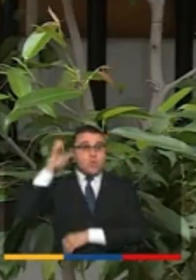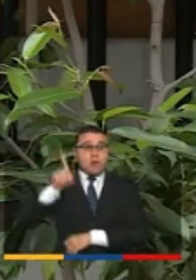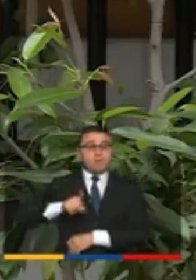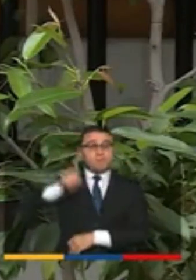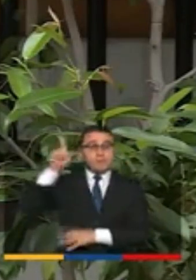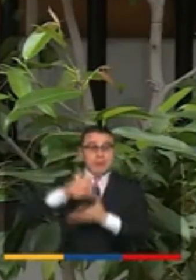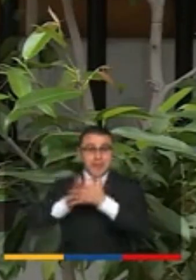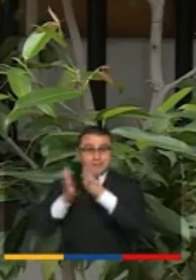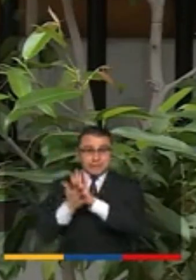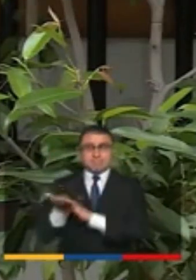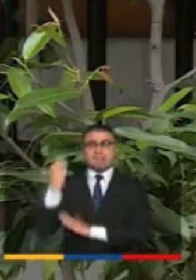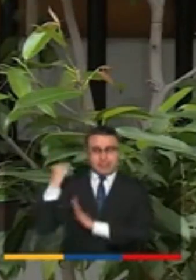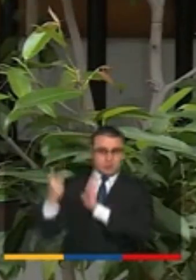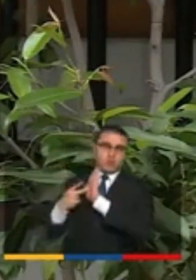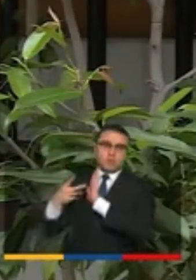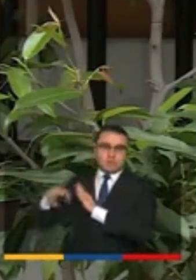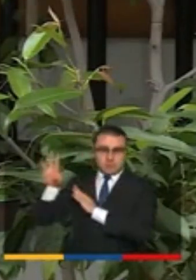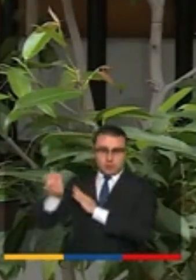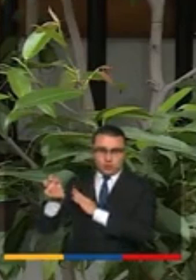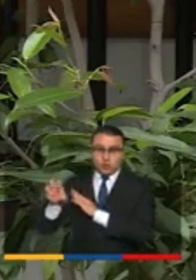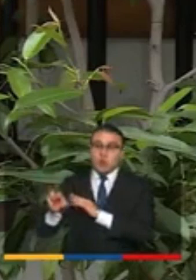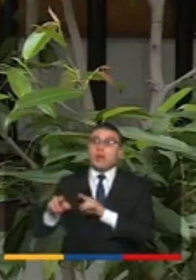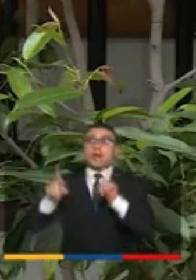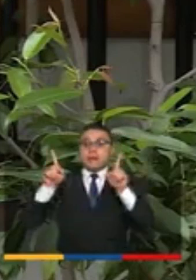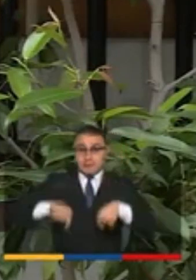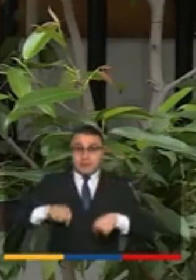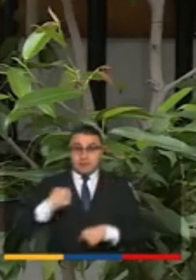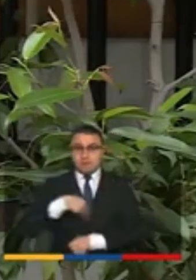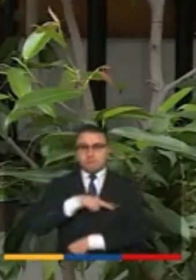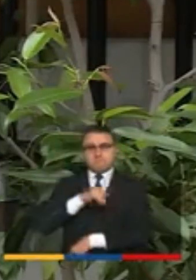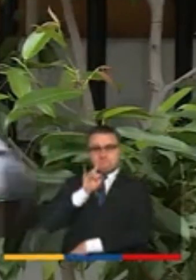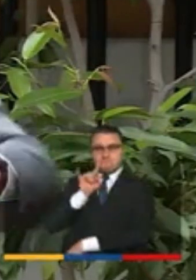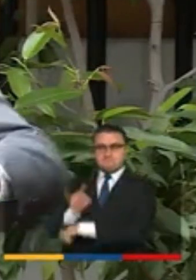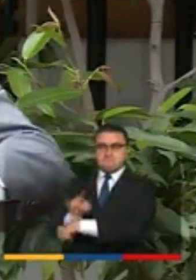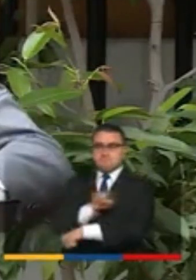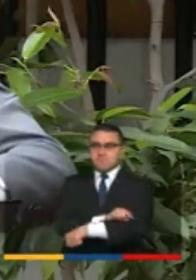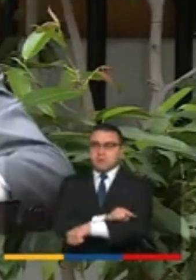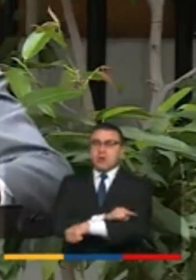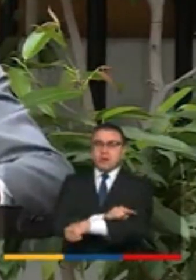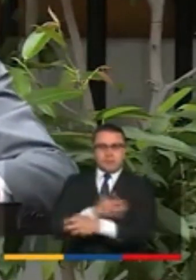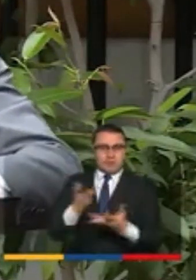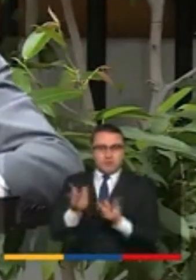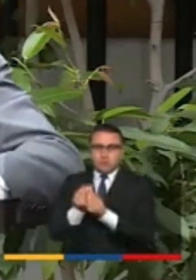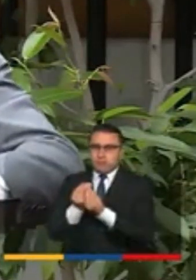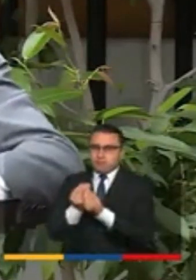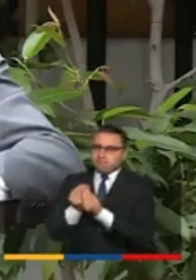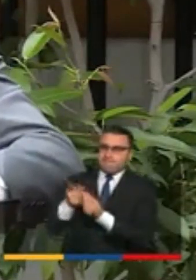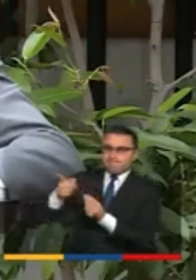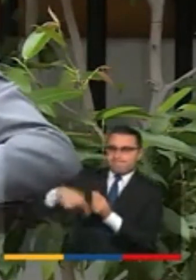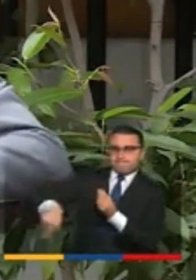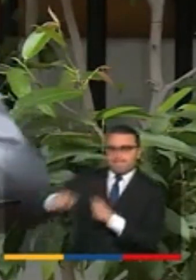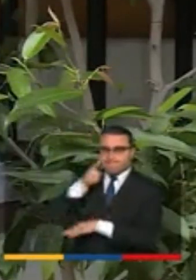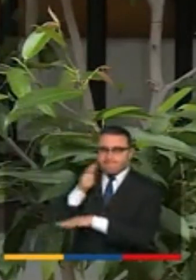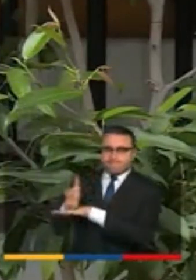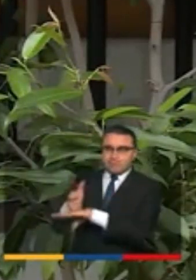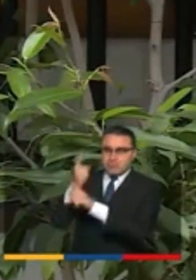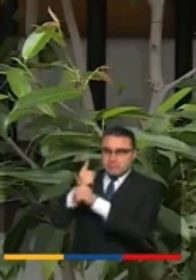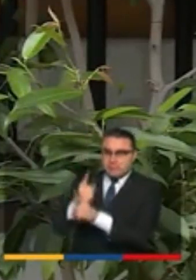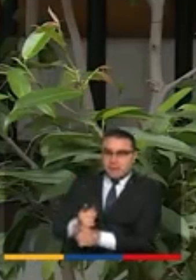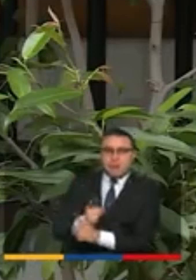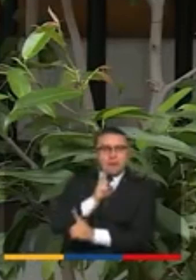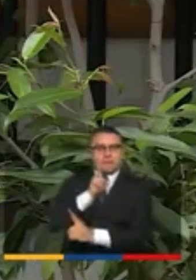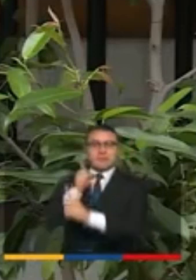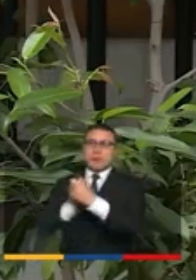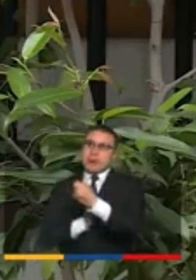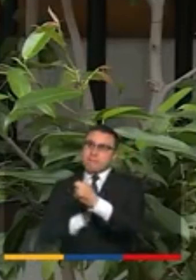desde 2018 y como país en la región observador del Grupo de Cooperantes de Colombia, GRUC, desde noviembre de 2019 como contribución a la